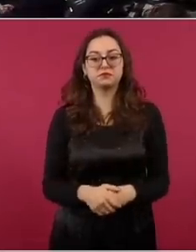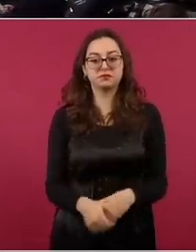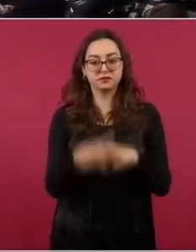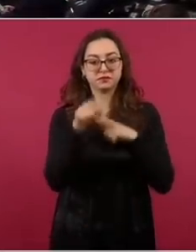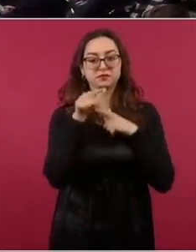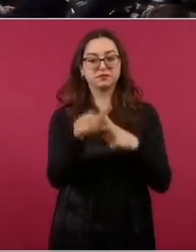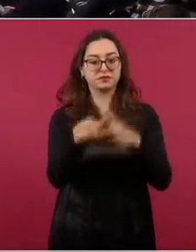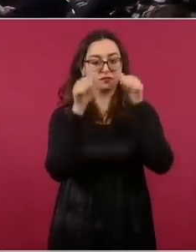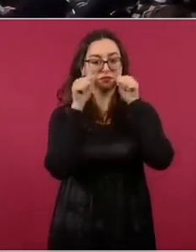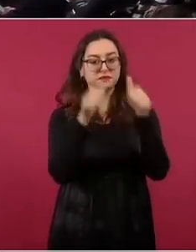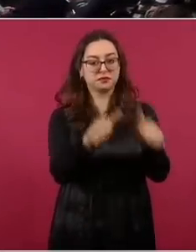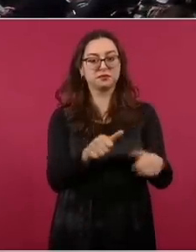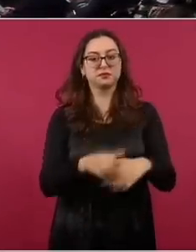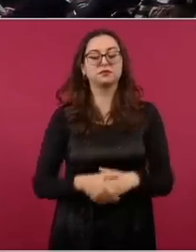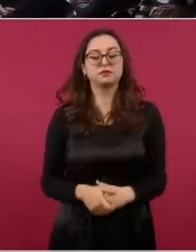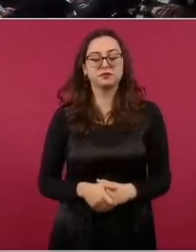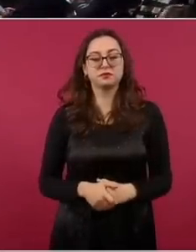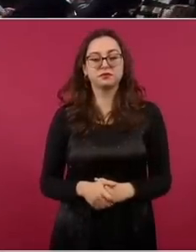haciendo